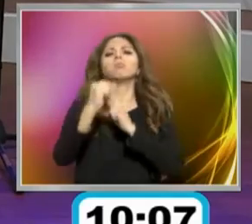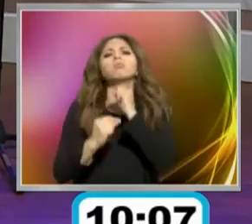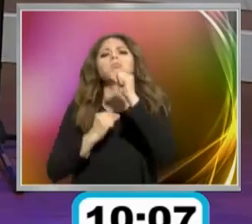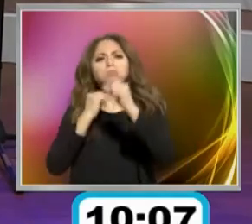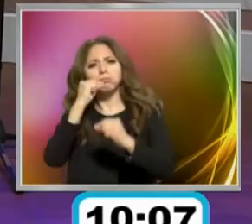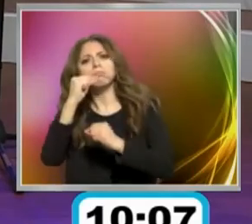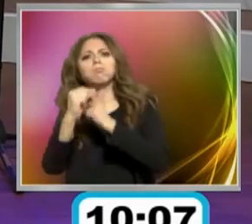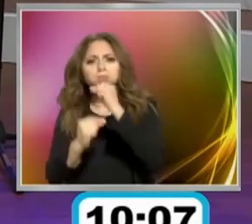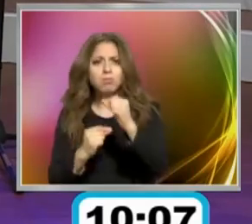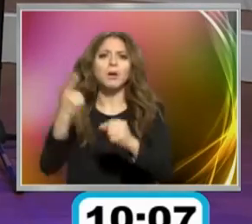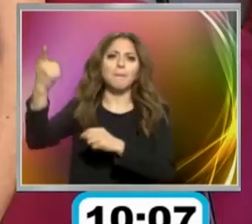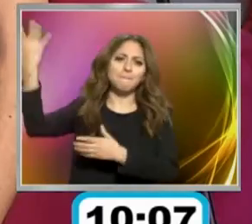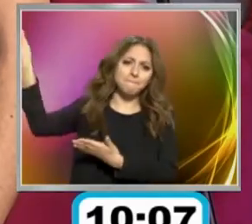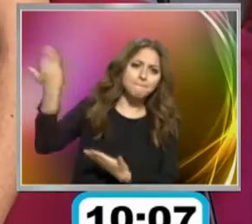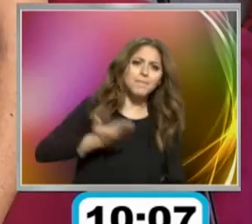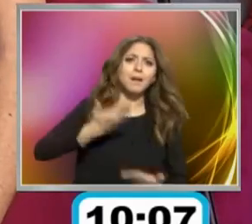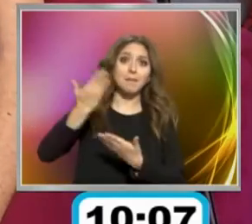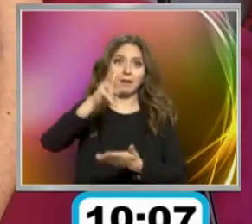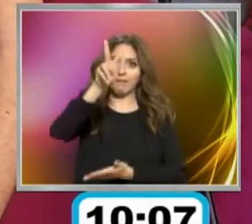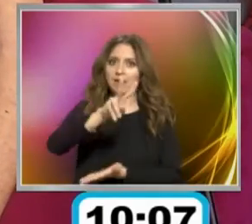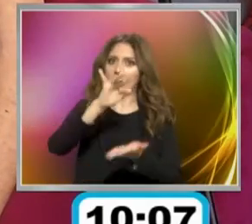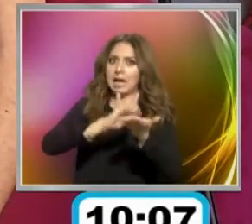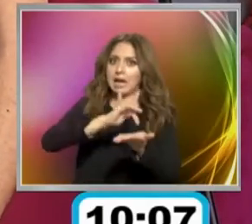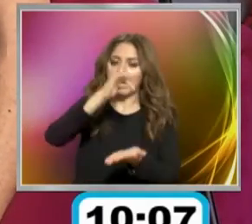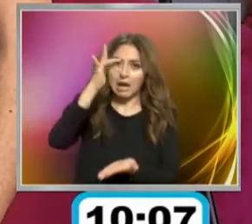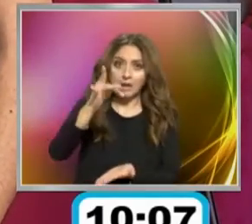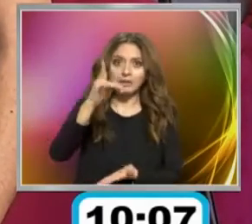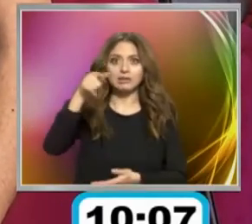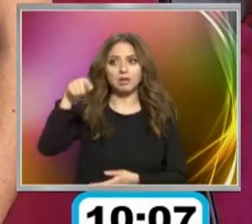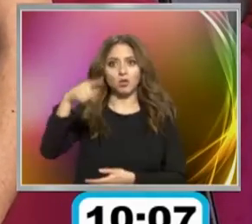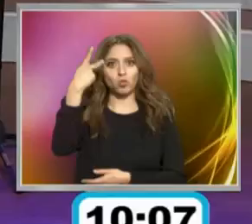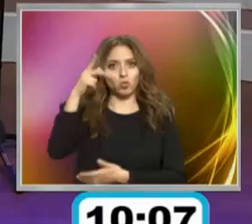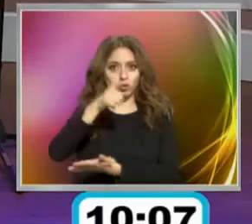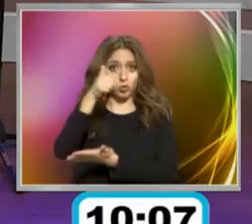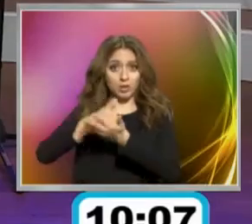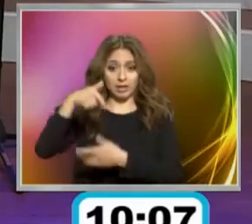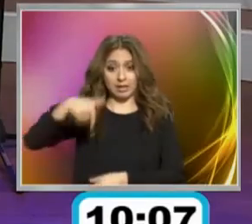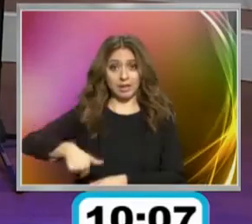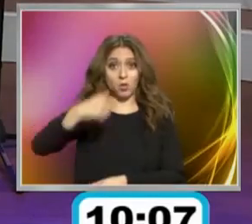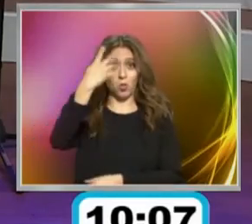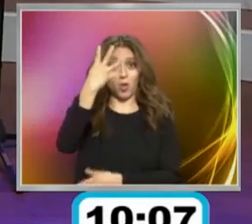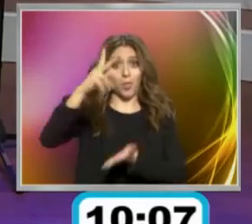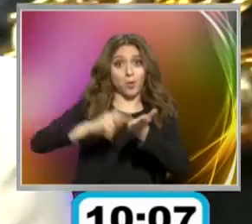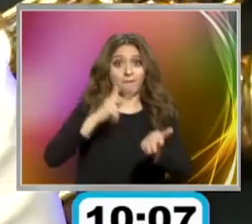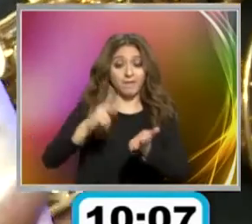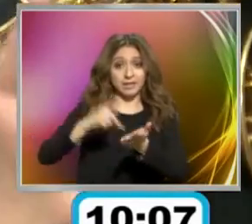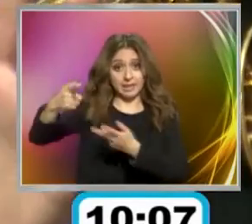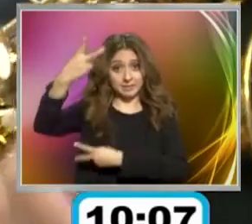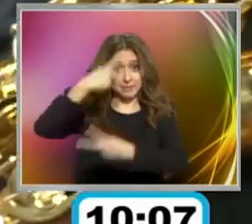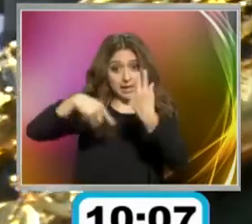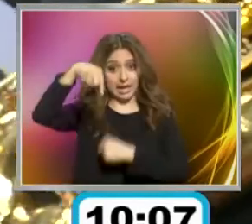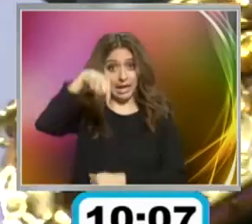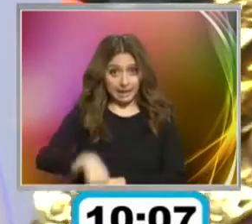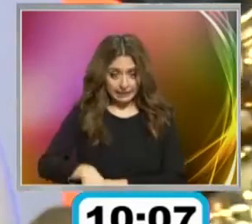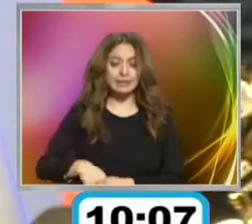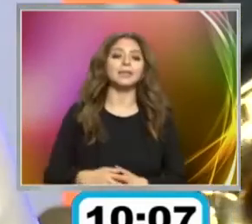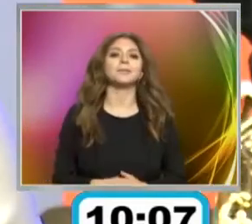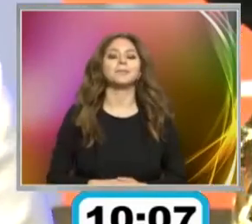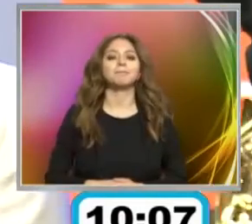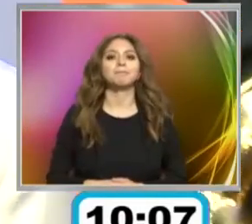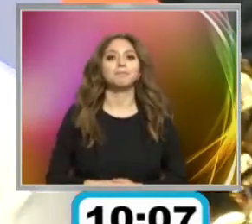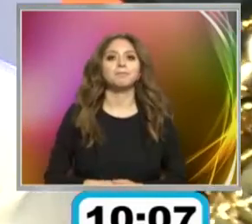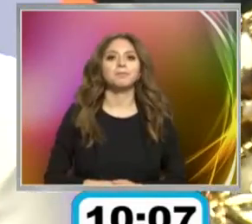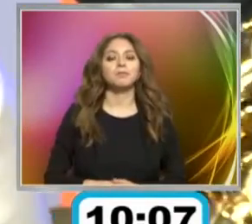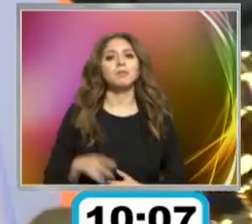poco estamos viniendo pues cada vez con más asiduidad. Esta es la Maravilloso. 4ª vez este año. Visitas que además se han ido complementando con